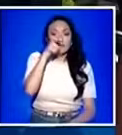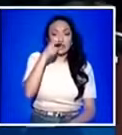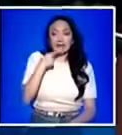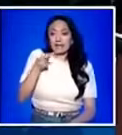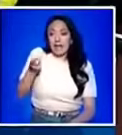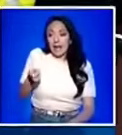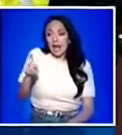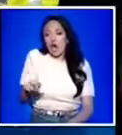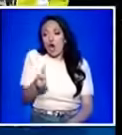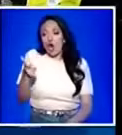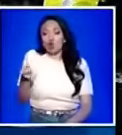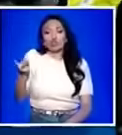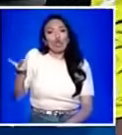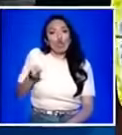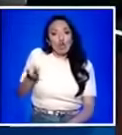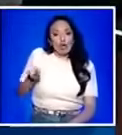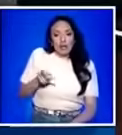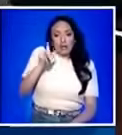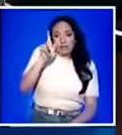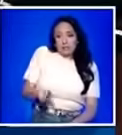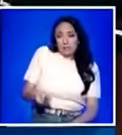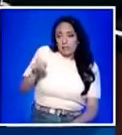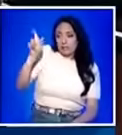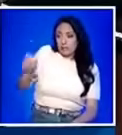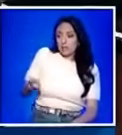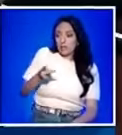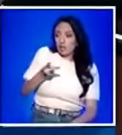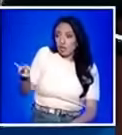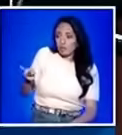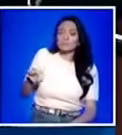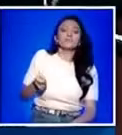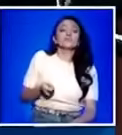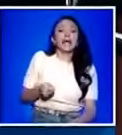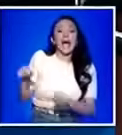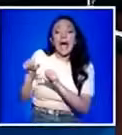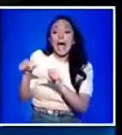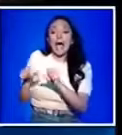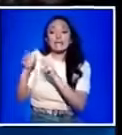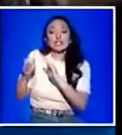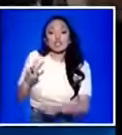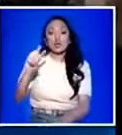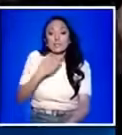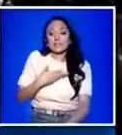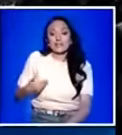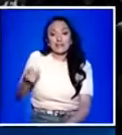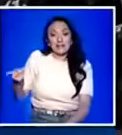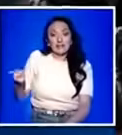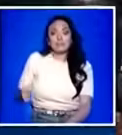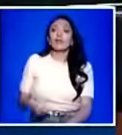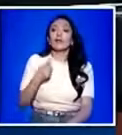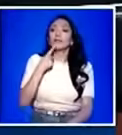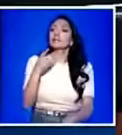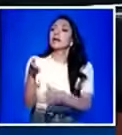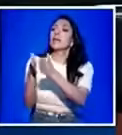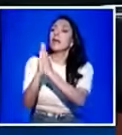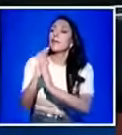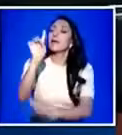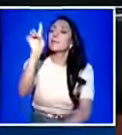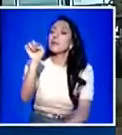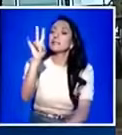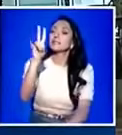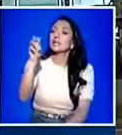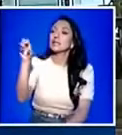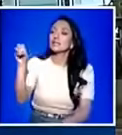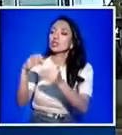persona identificada como Sebastián Redobrán, asesor de la vicepresidencia, solicitaron